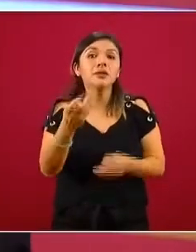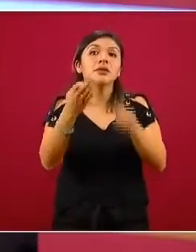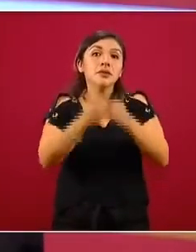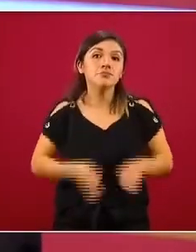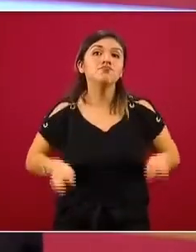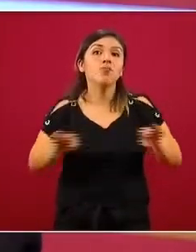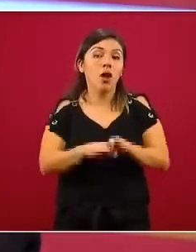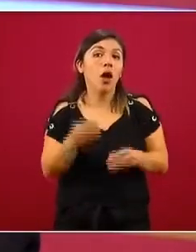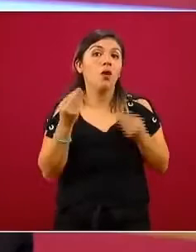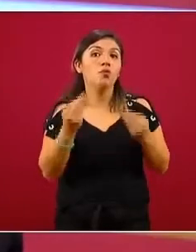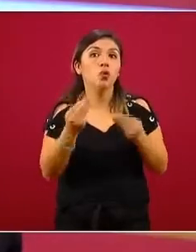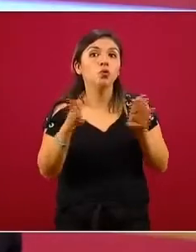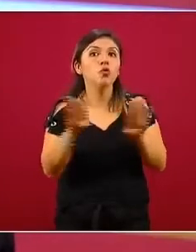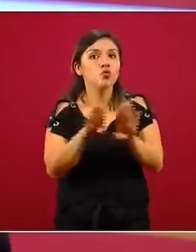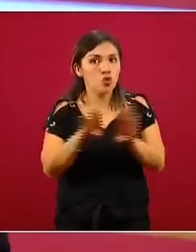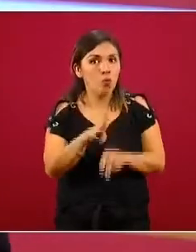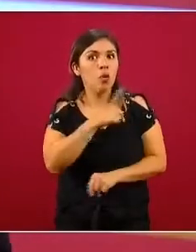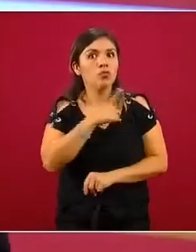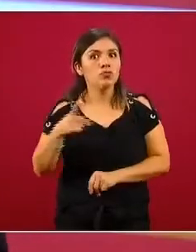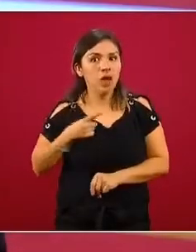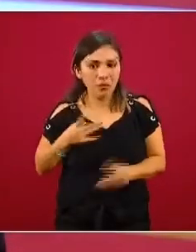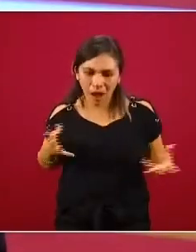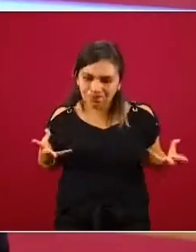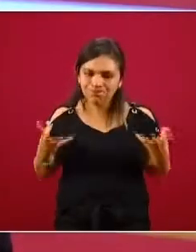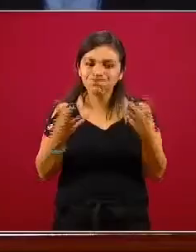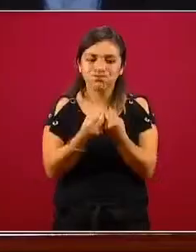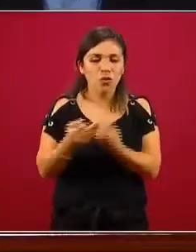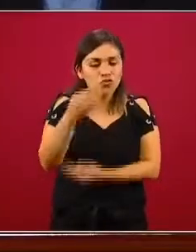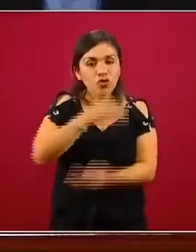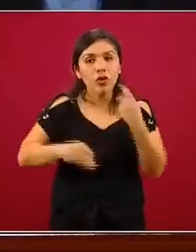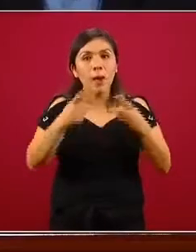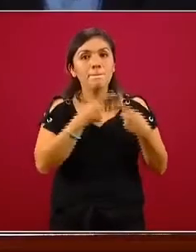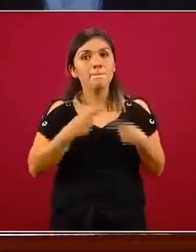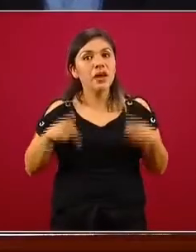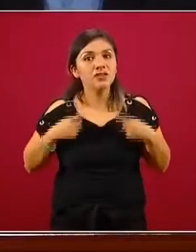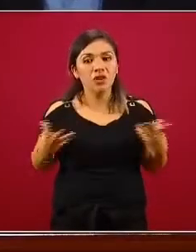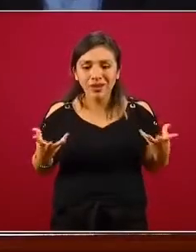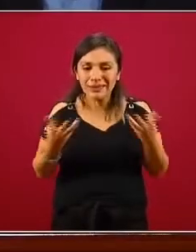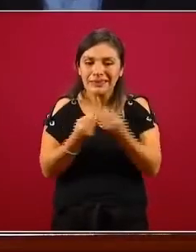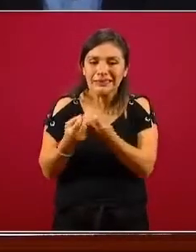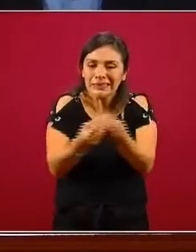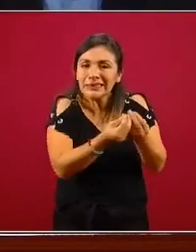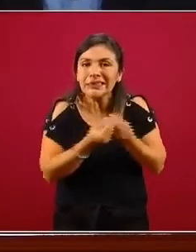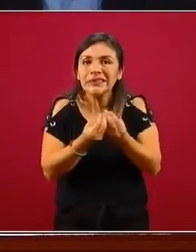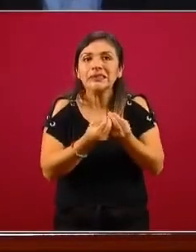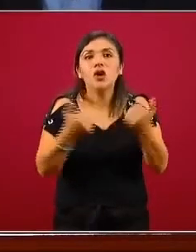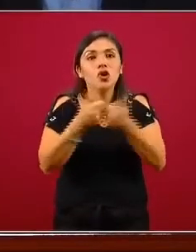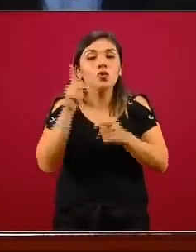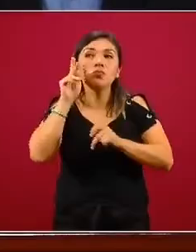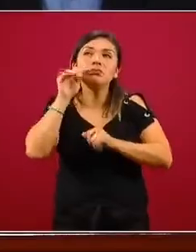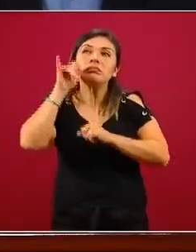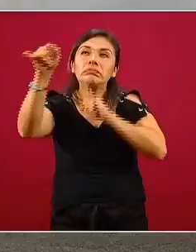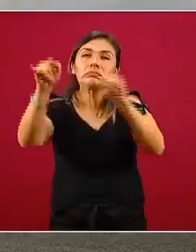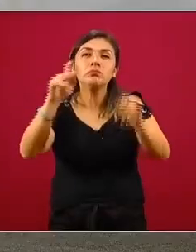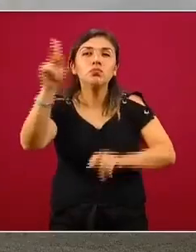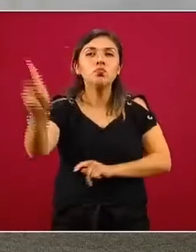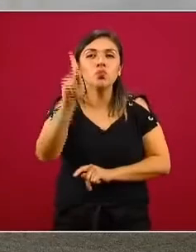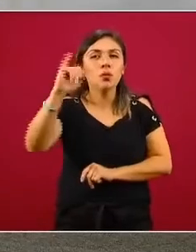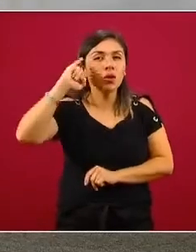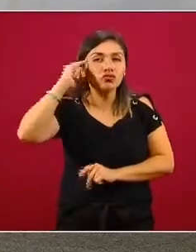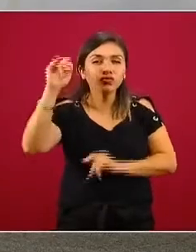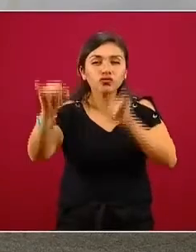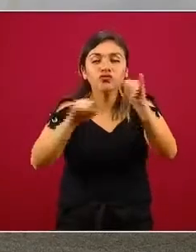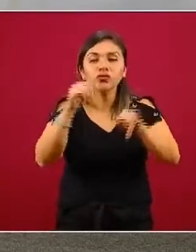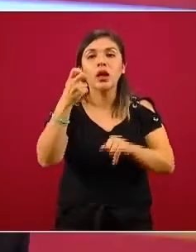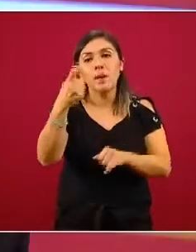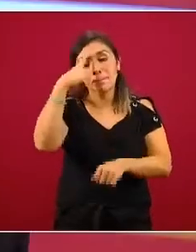este fenómeno de cohesión, de solidaridad social que se da en las comunidades rurales de manera muy